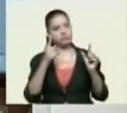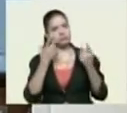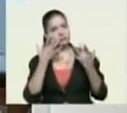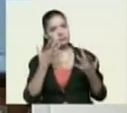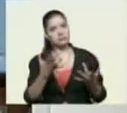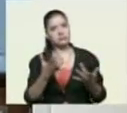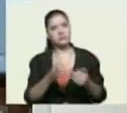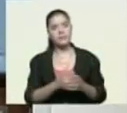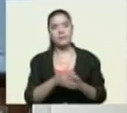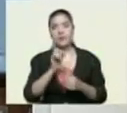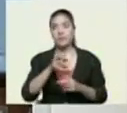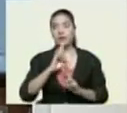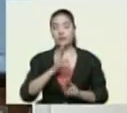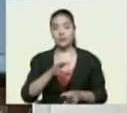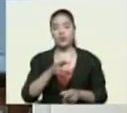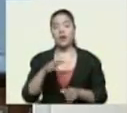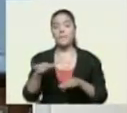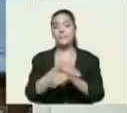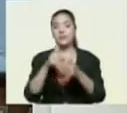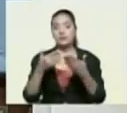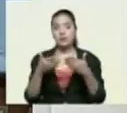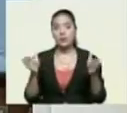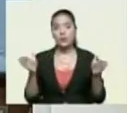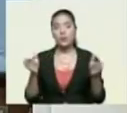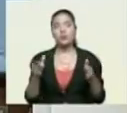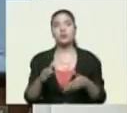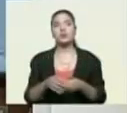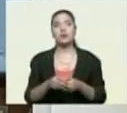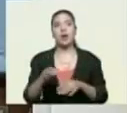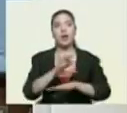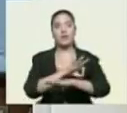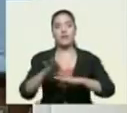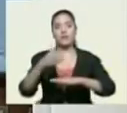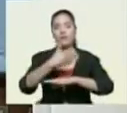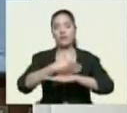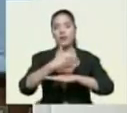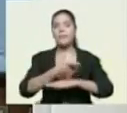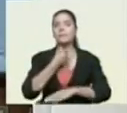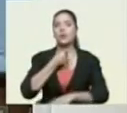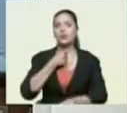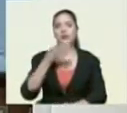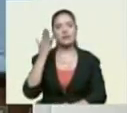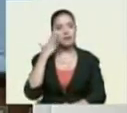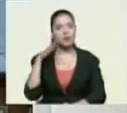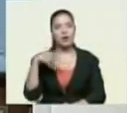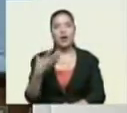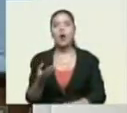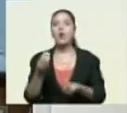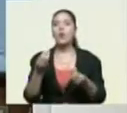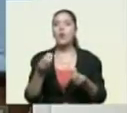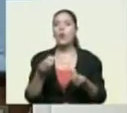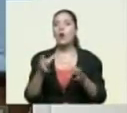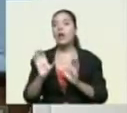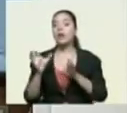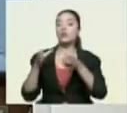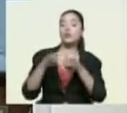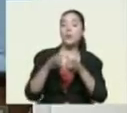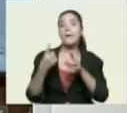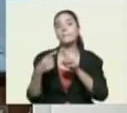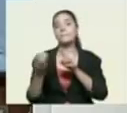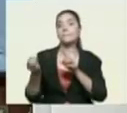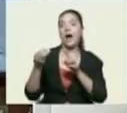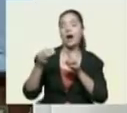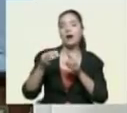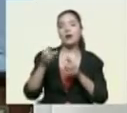atención la acción que ha tenido el Ministerio Público en las zonas fronterizas del país. Me gustaría saber con qué equipo, además de la SODI,